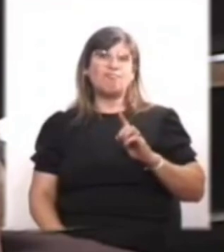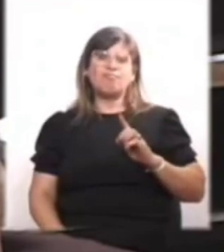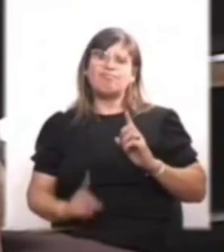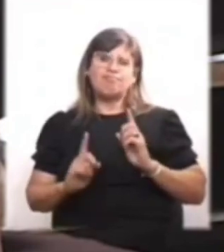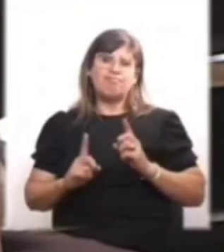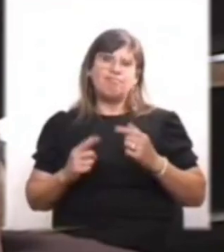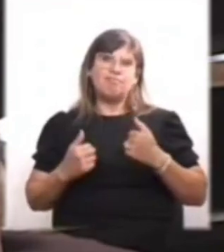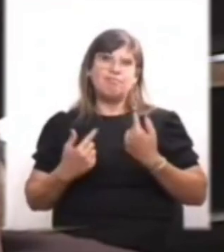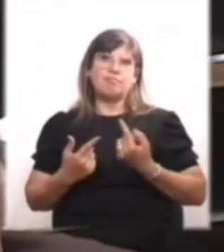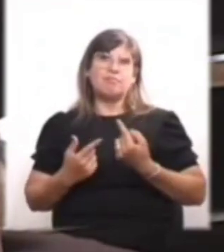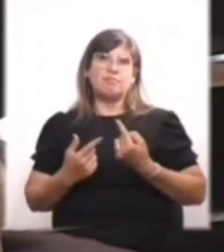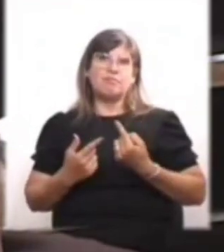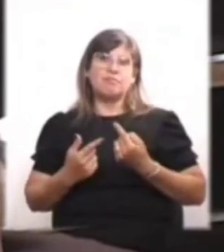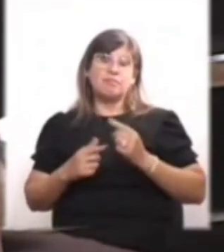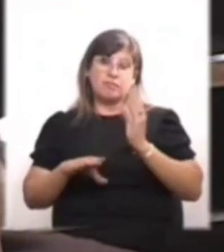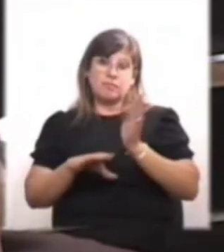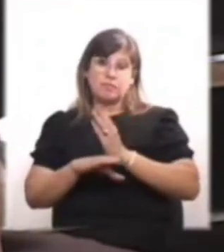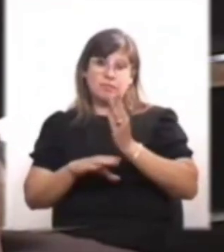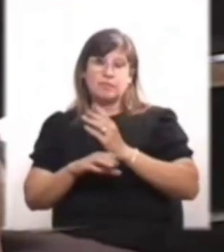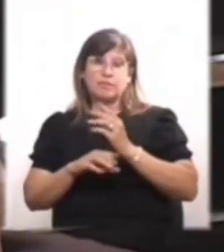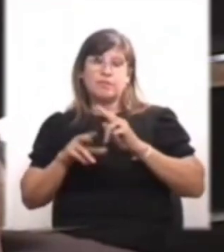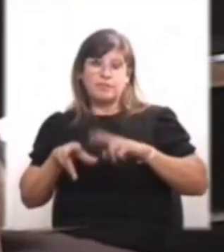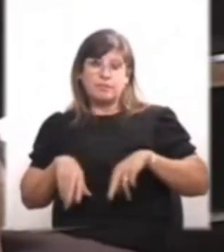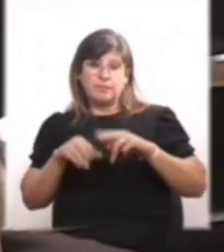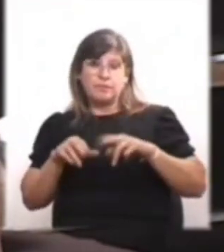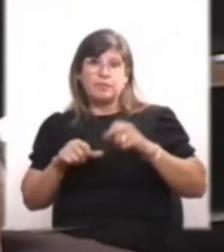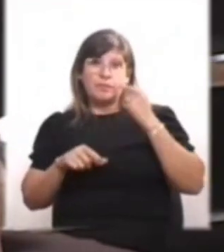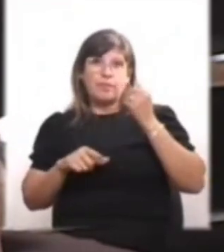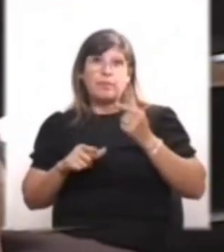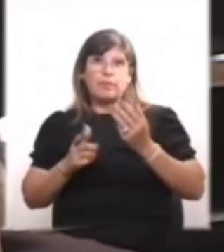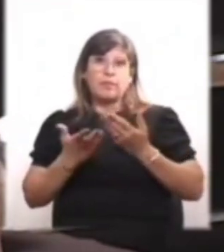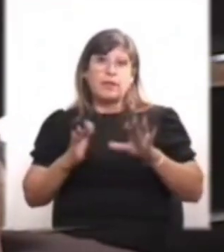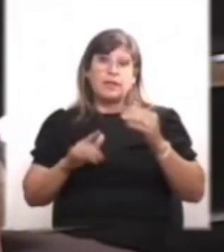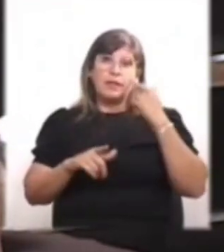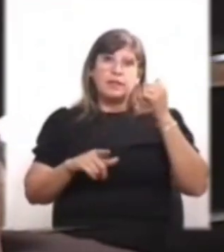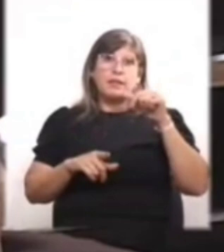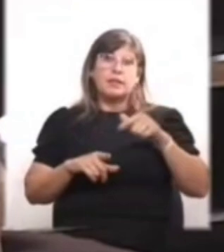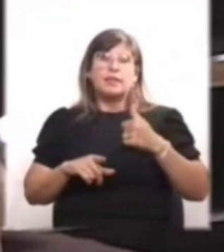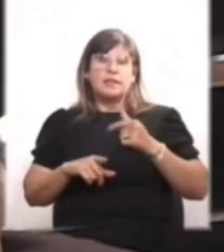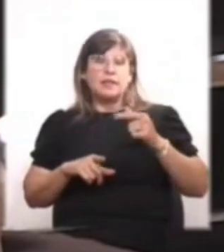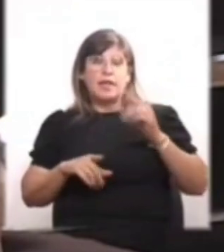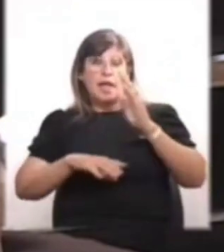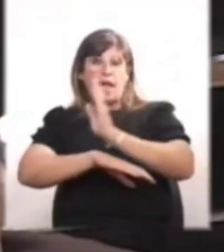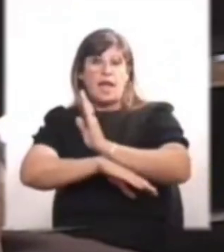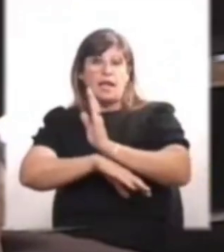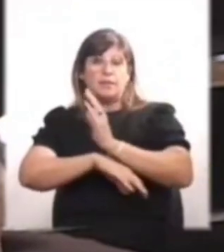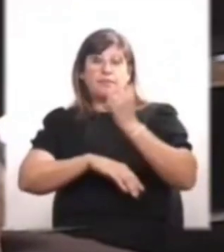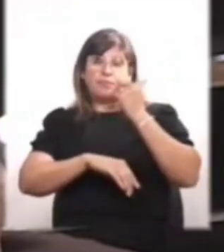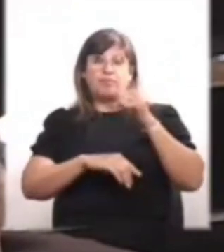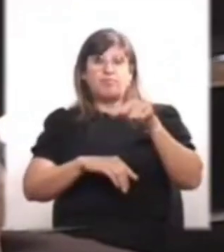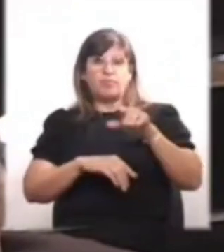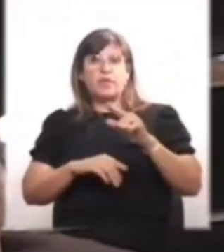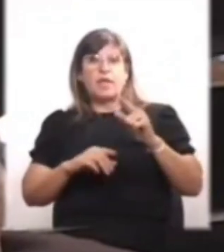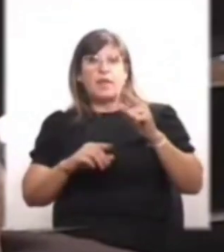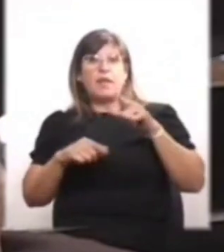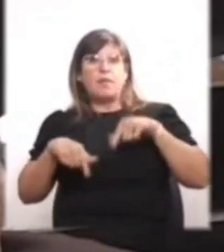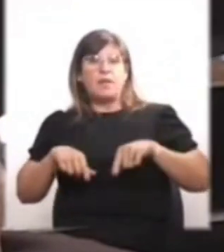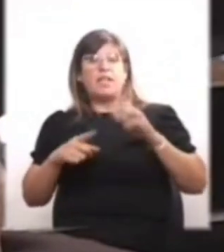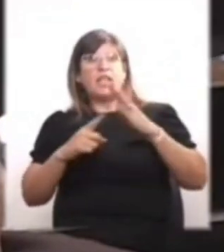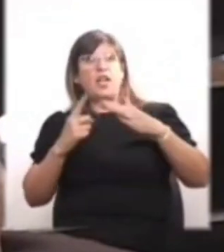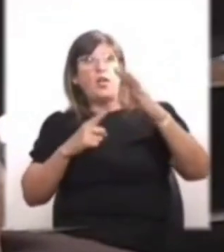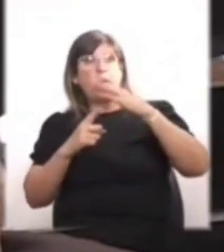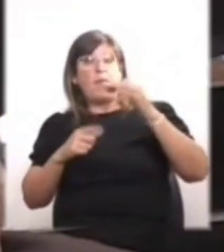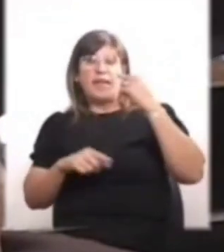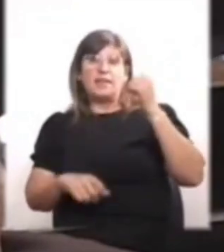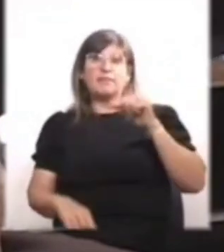lo mismo para un productor agropecuario que en la portera aparezca una camioneta de ganadería a que aparezca una camioneta de ambiente. Dice,